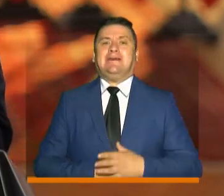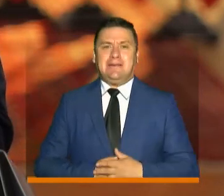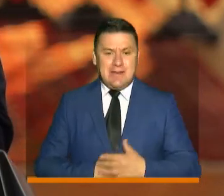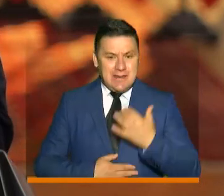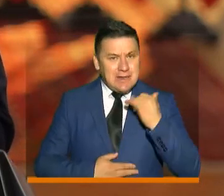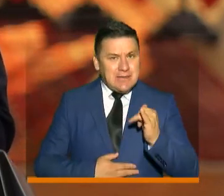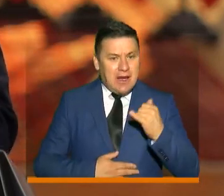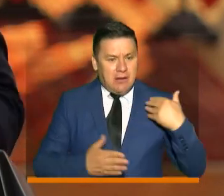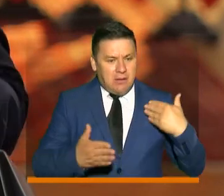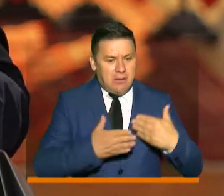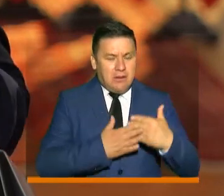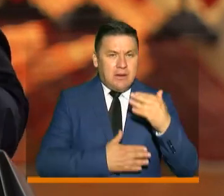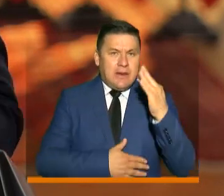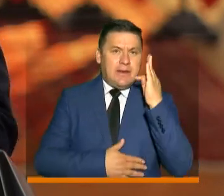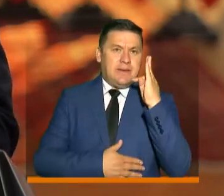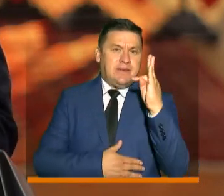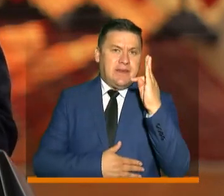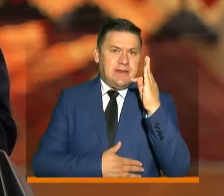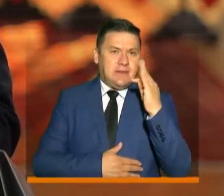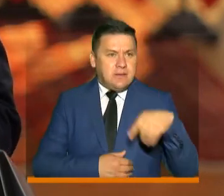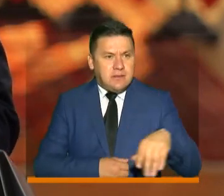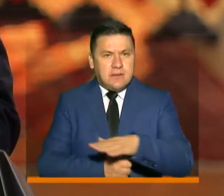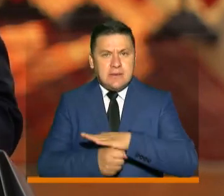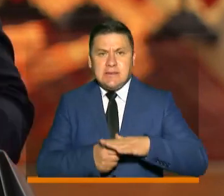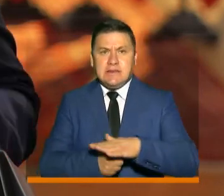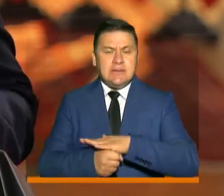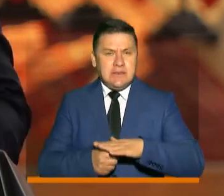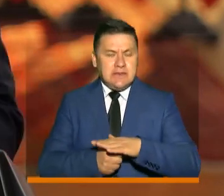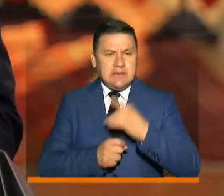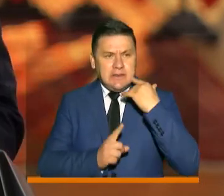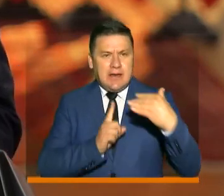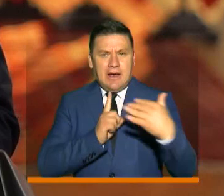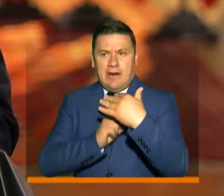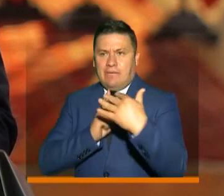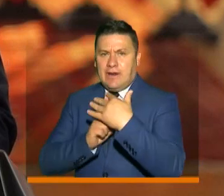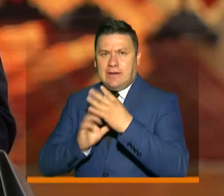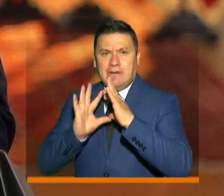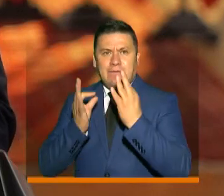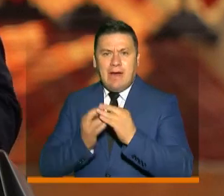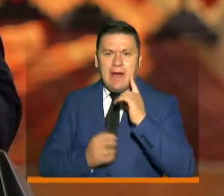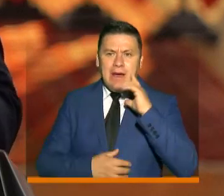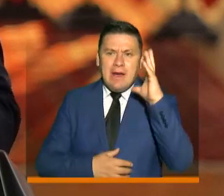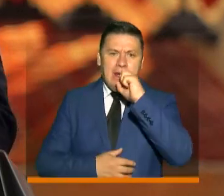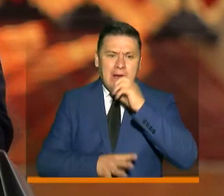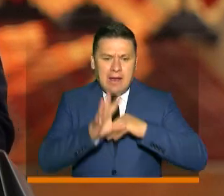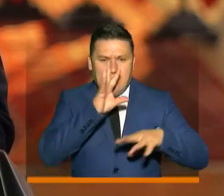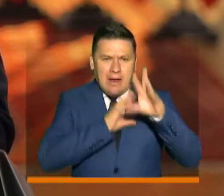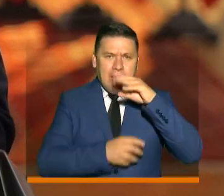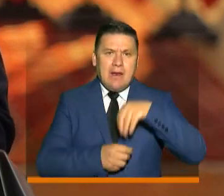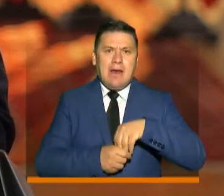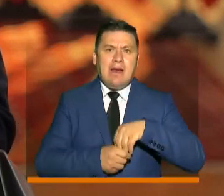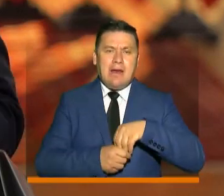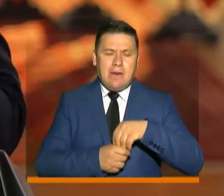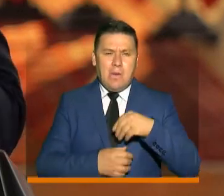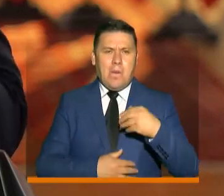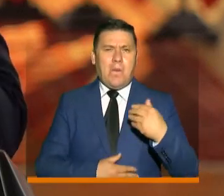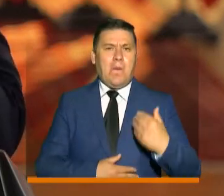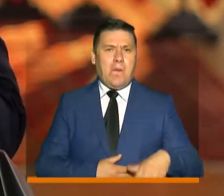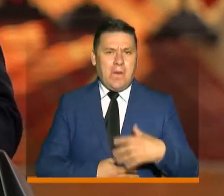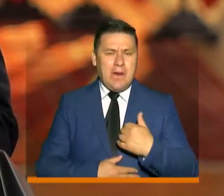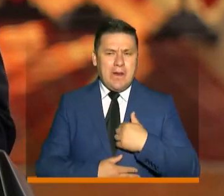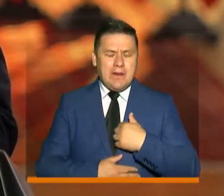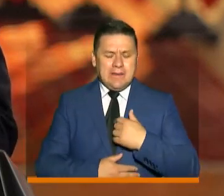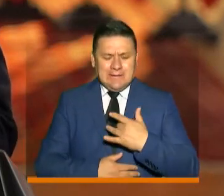testigos de cómo estas circunstancias afectan a miles de familias y al mismo tiempo que